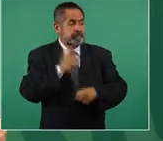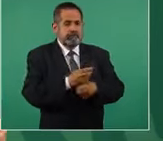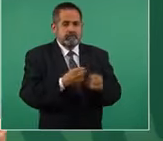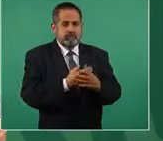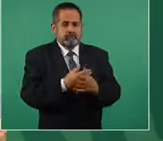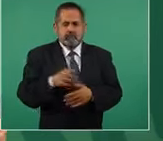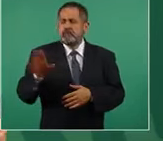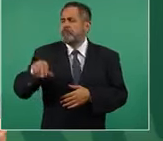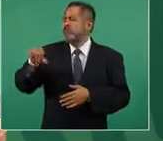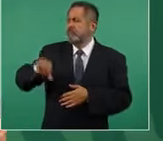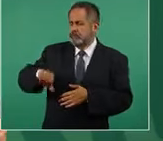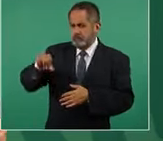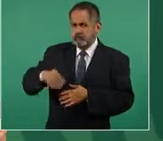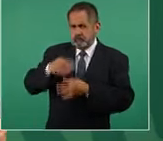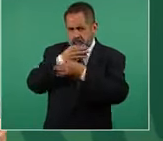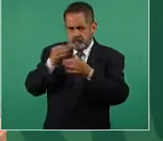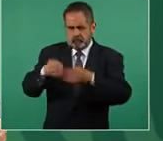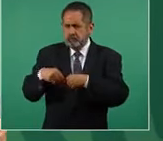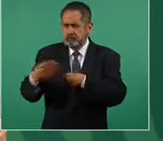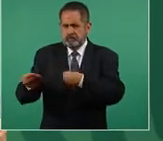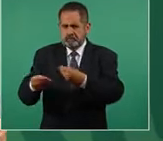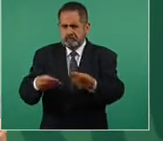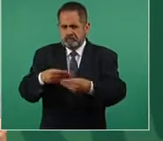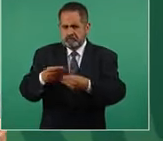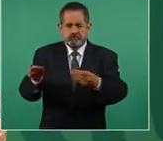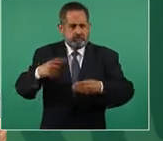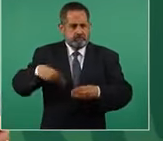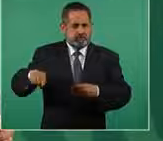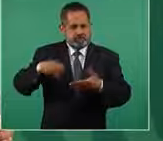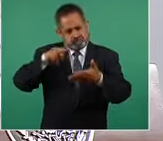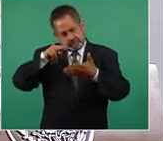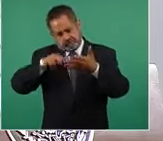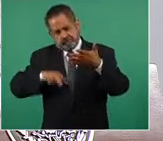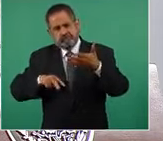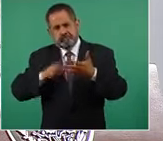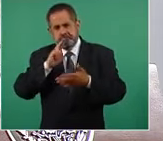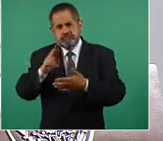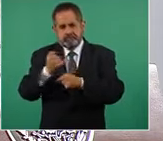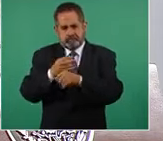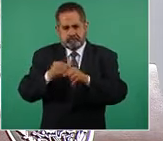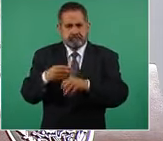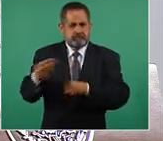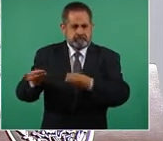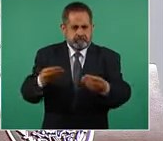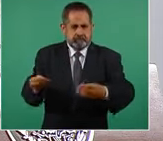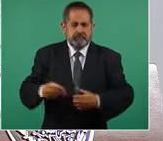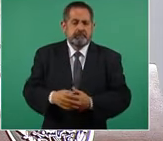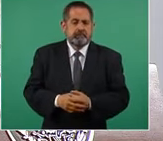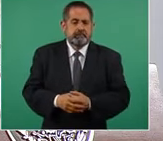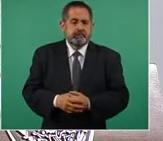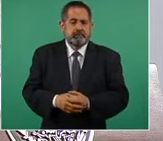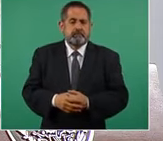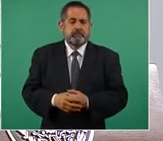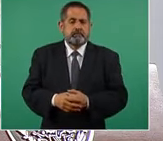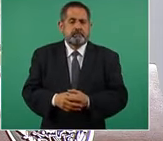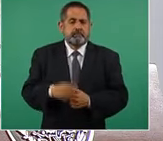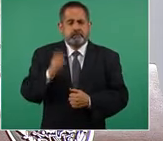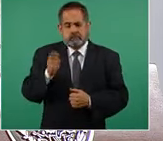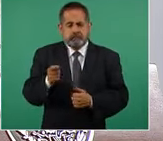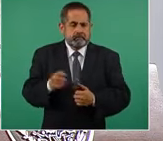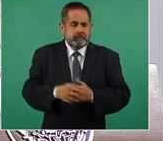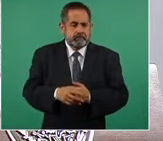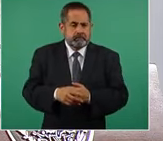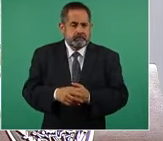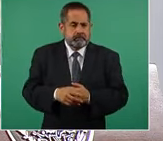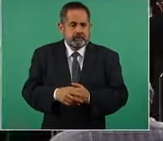hoy. Vamos a entregar ya el informe, que a